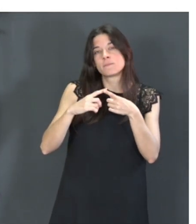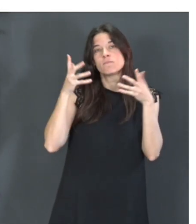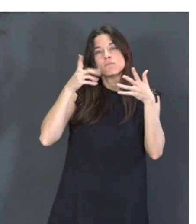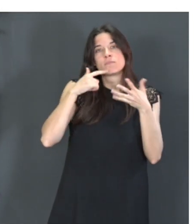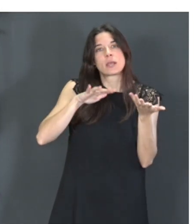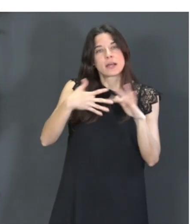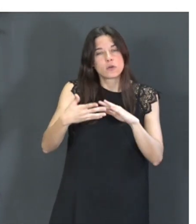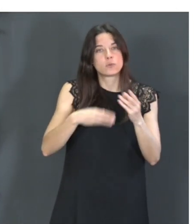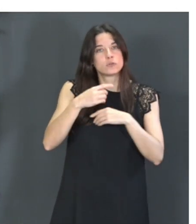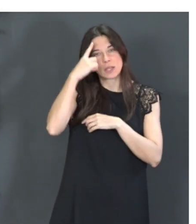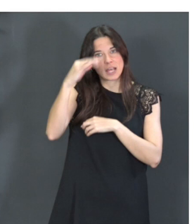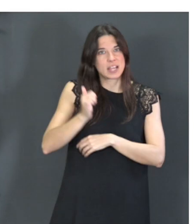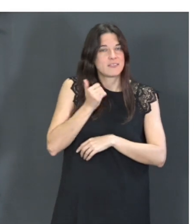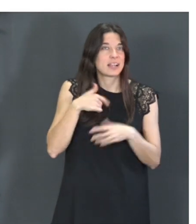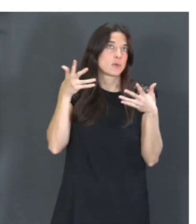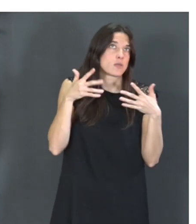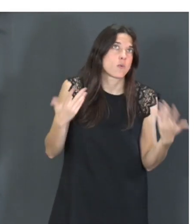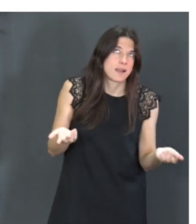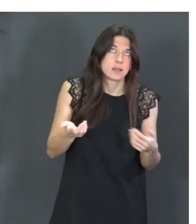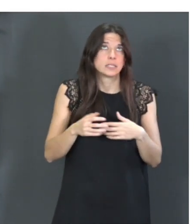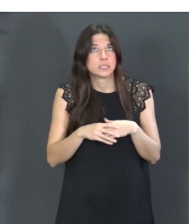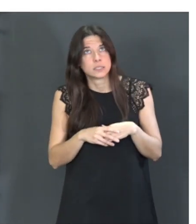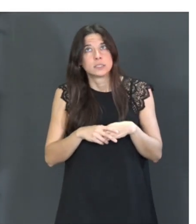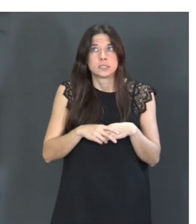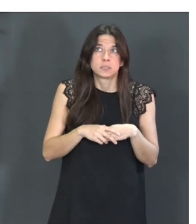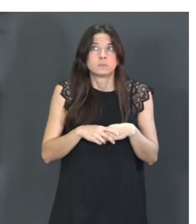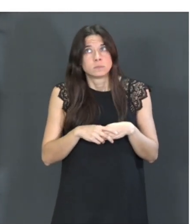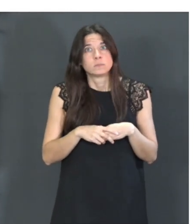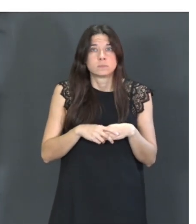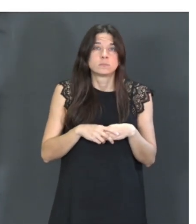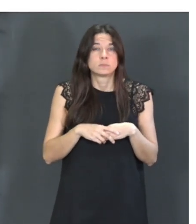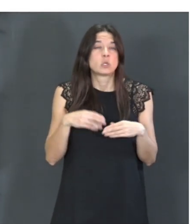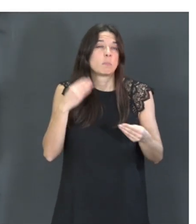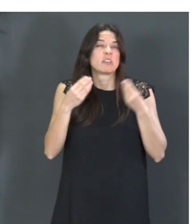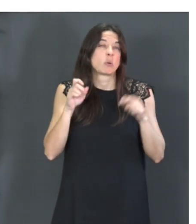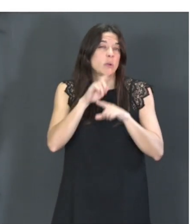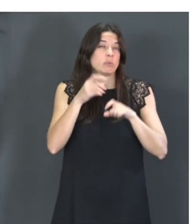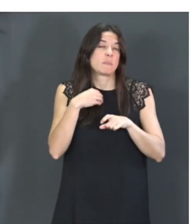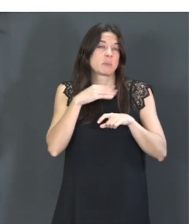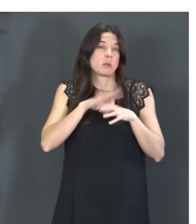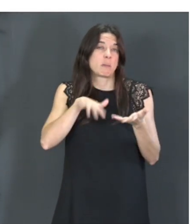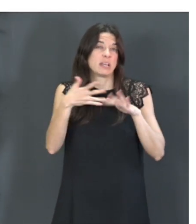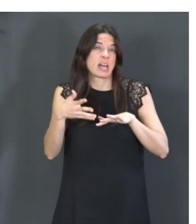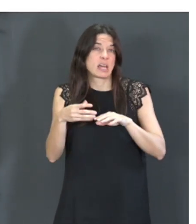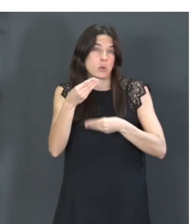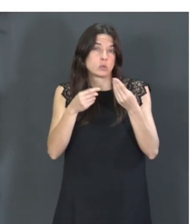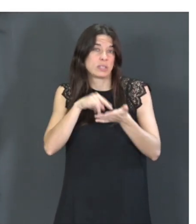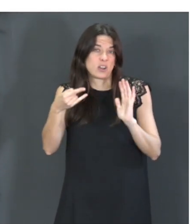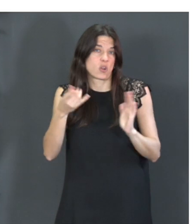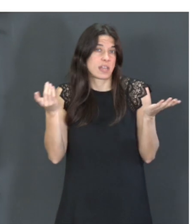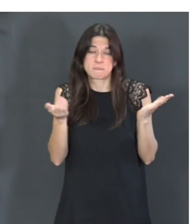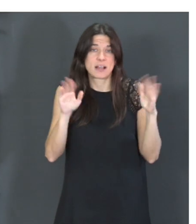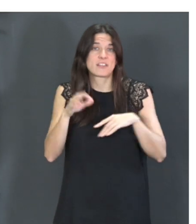de la inteligencia artificial, es la misma pregunta trasladada al uso de la tecnología. Al final tiene que haber